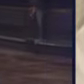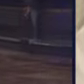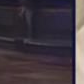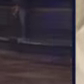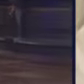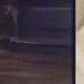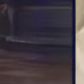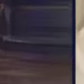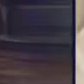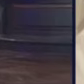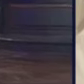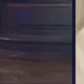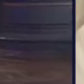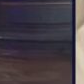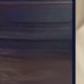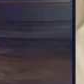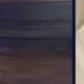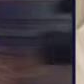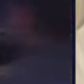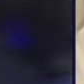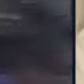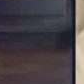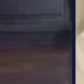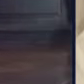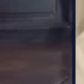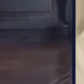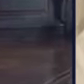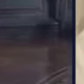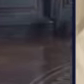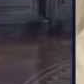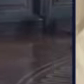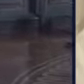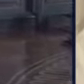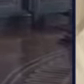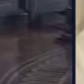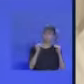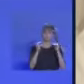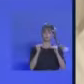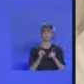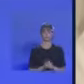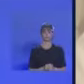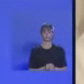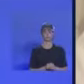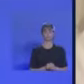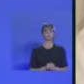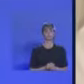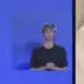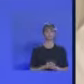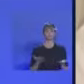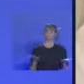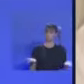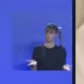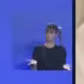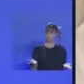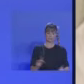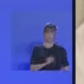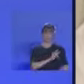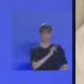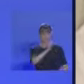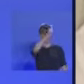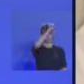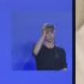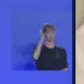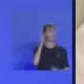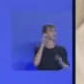partido socialista sectario, en una secta a nivel nacional, a nivel de Madrid. En otras comunidades, no, en Aragón